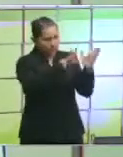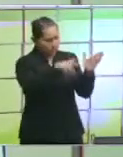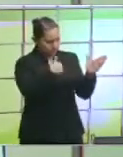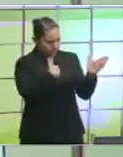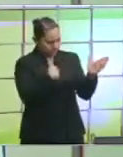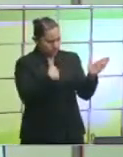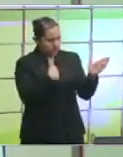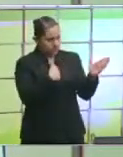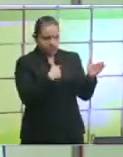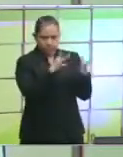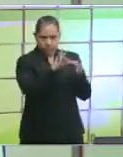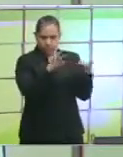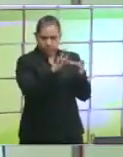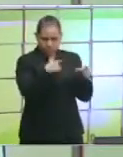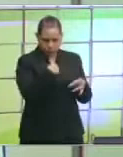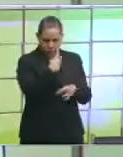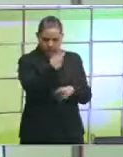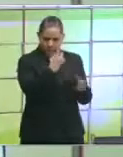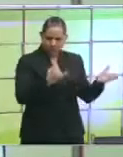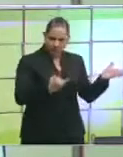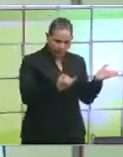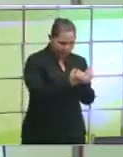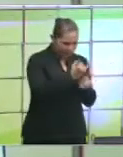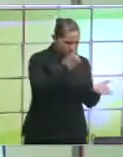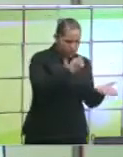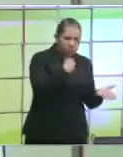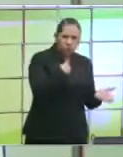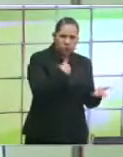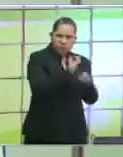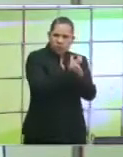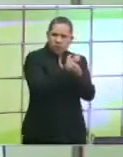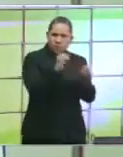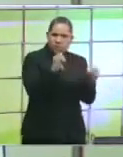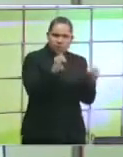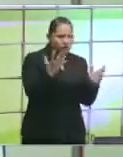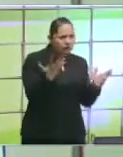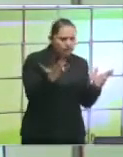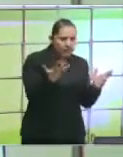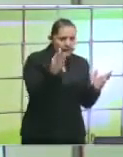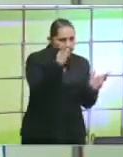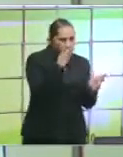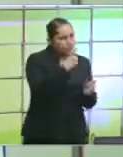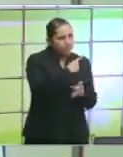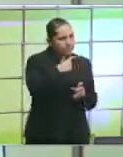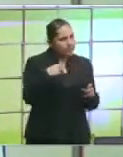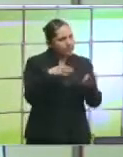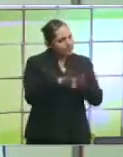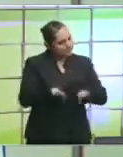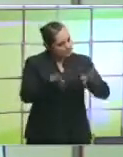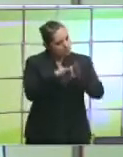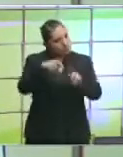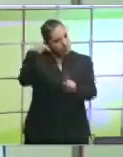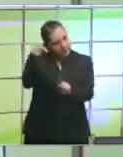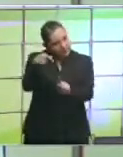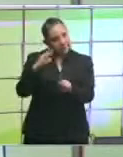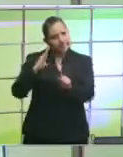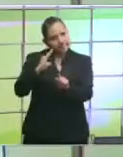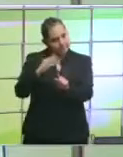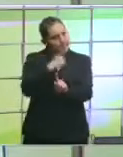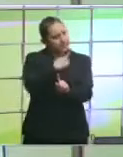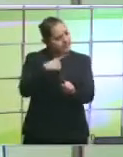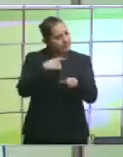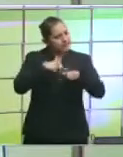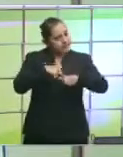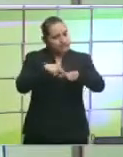a lo que uno resolvió con anterioridad si este creo que es otra vez un esfuerzo deliberado consciente permanente